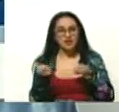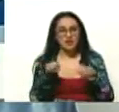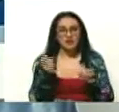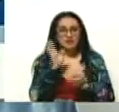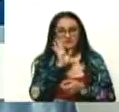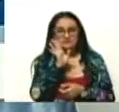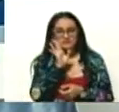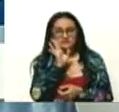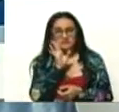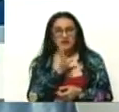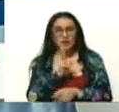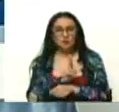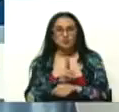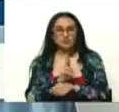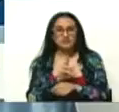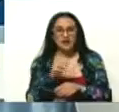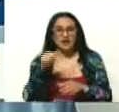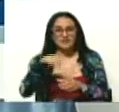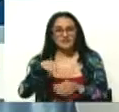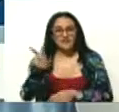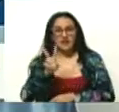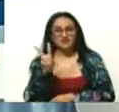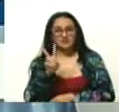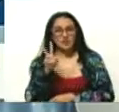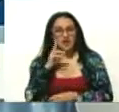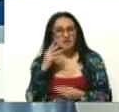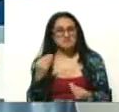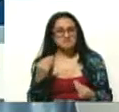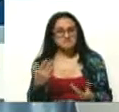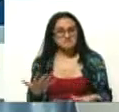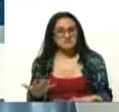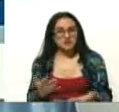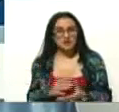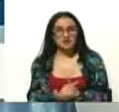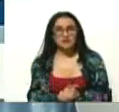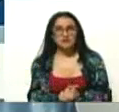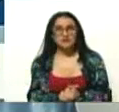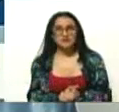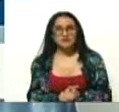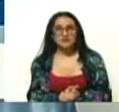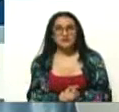pretenden, repito, utilizar nuestro territorio para que